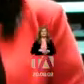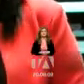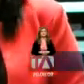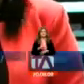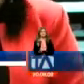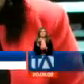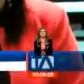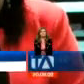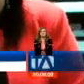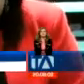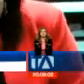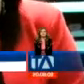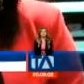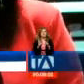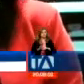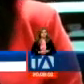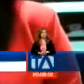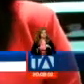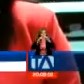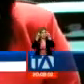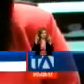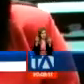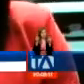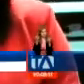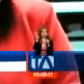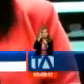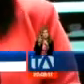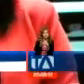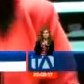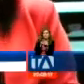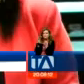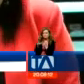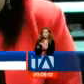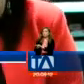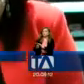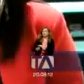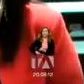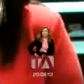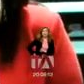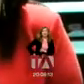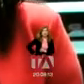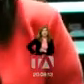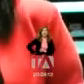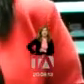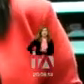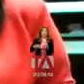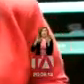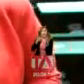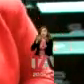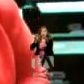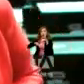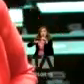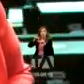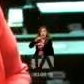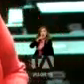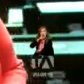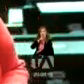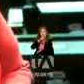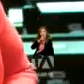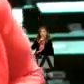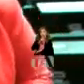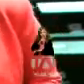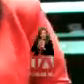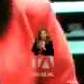dineros? Los que Odebrecht pagó por sobornos. ¿Están en obras privadas invertidas en